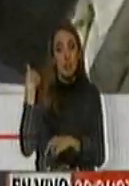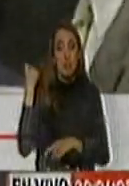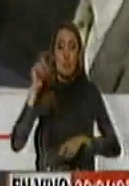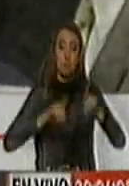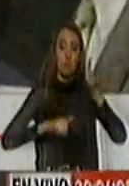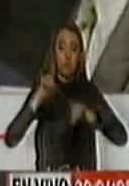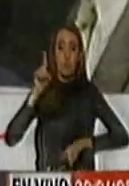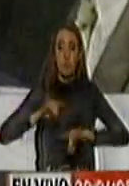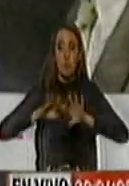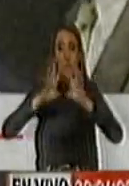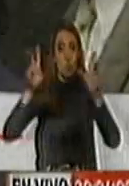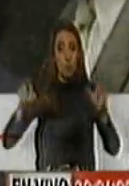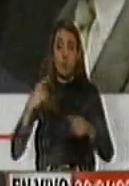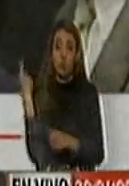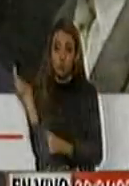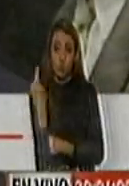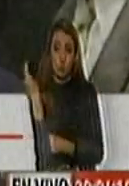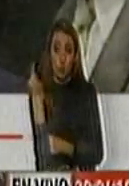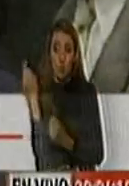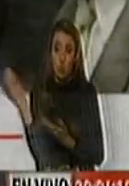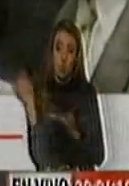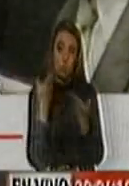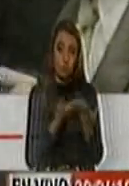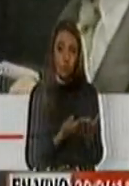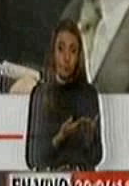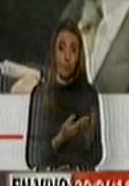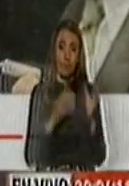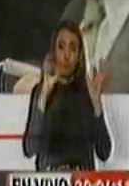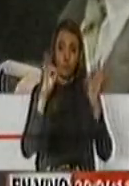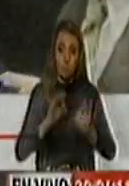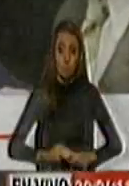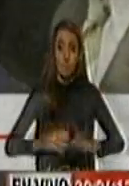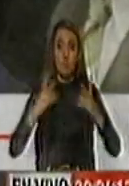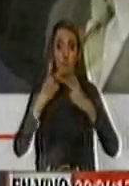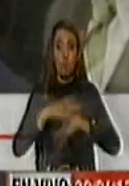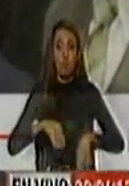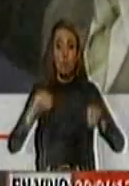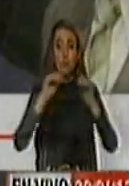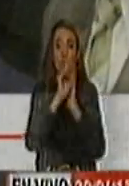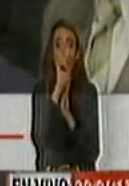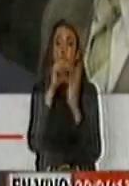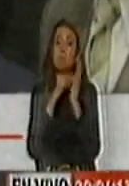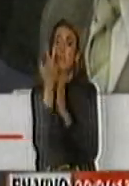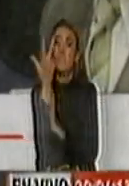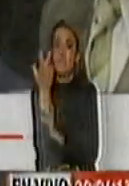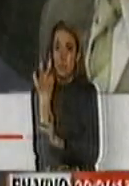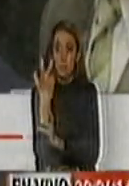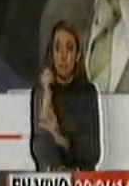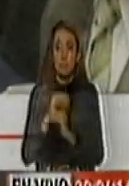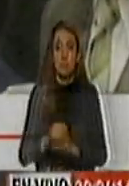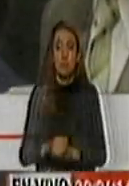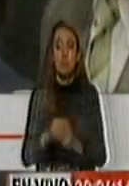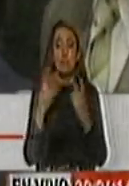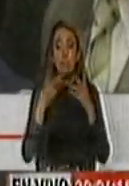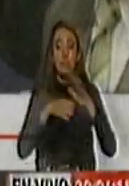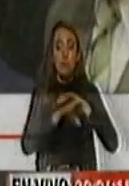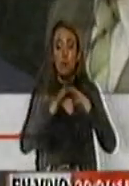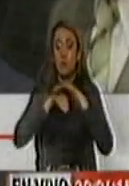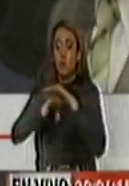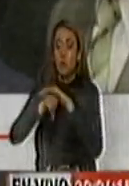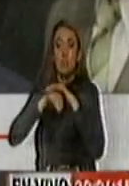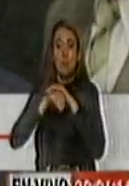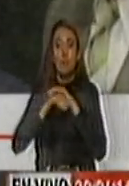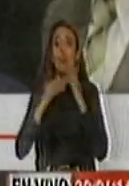casos de corrupción, no solo relacionados con el tema de elecciones en el año 2013, sino de coimas